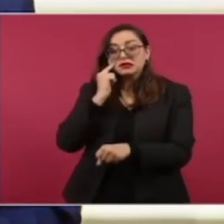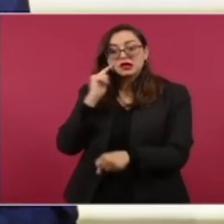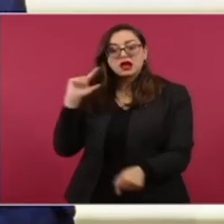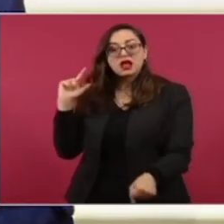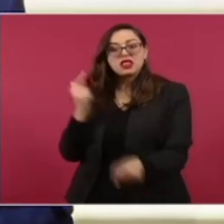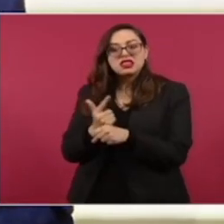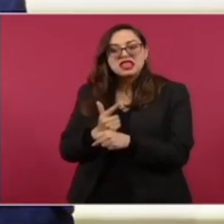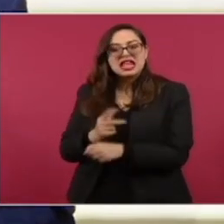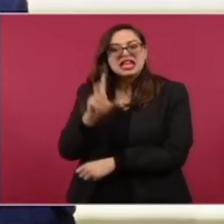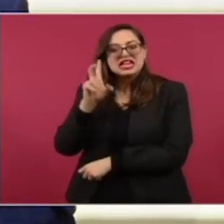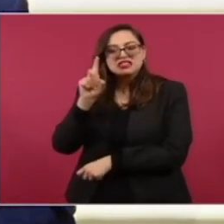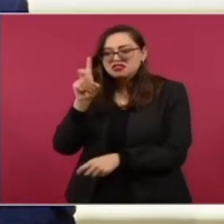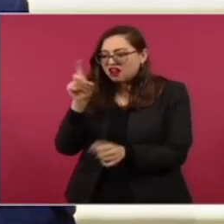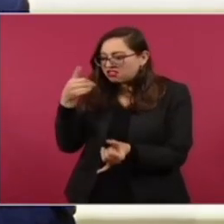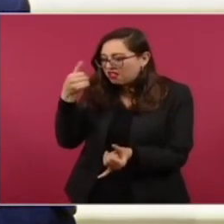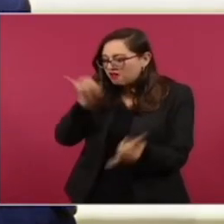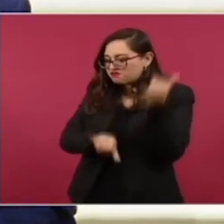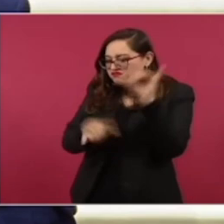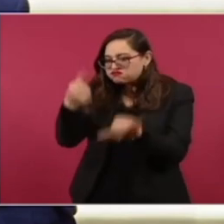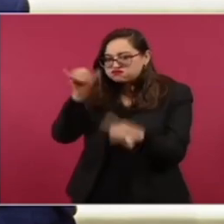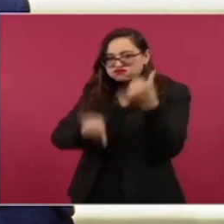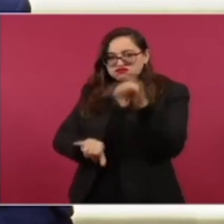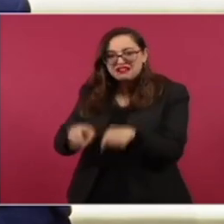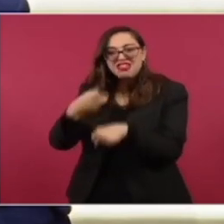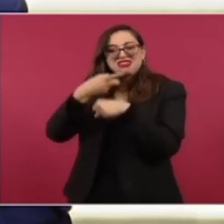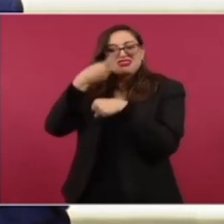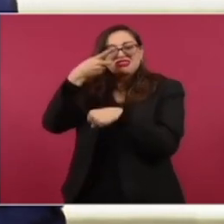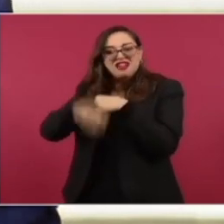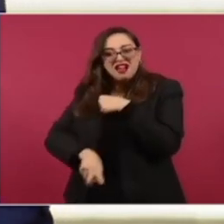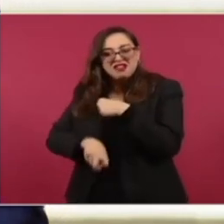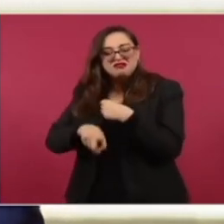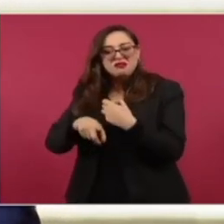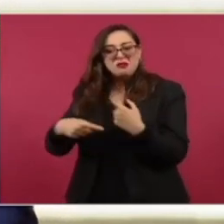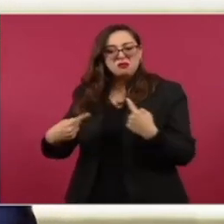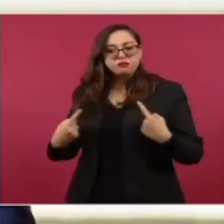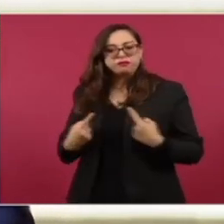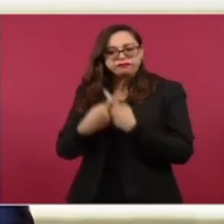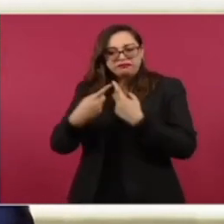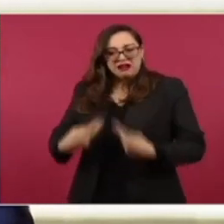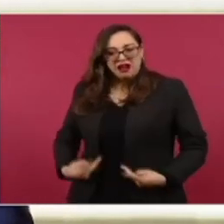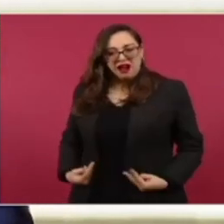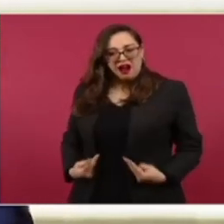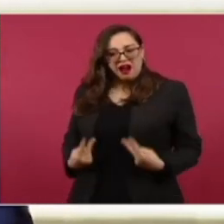tienen más de 30 sustancias dañinas y cancerígenas.